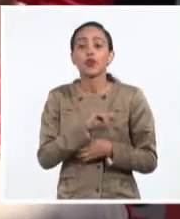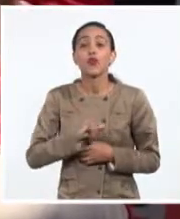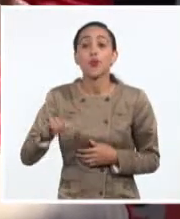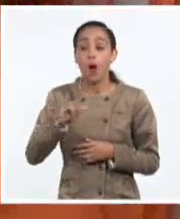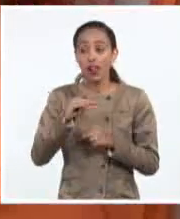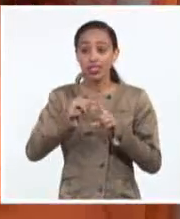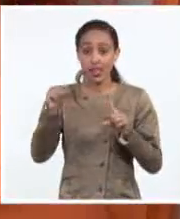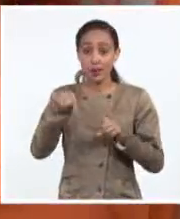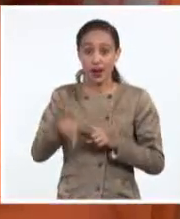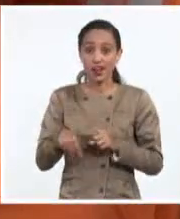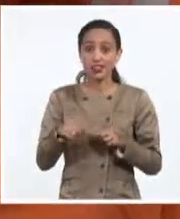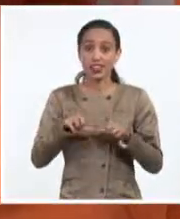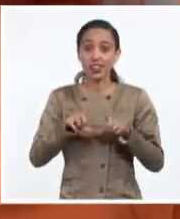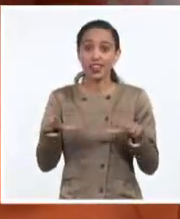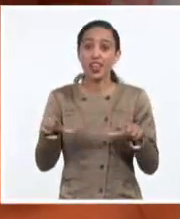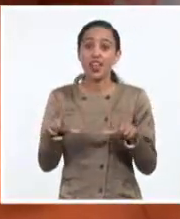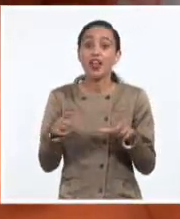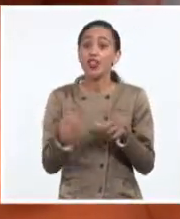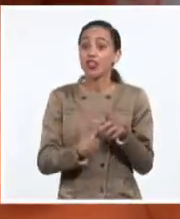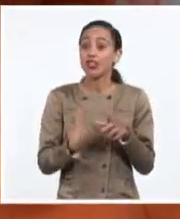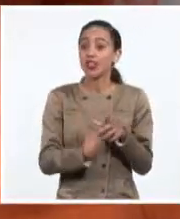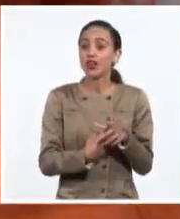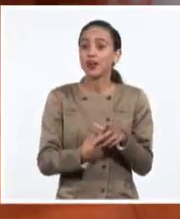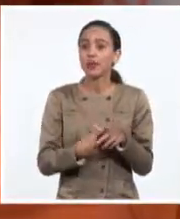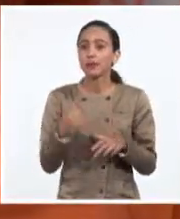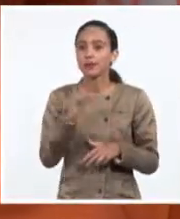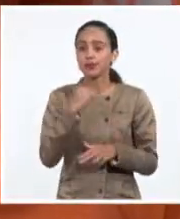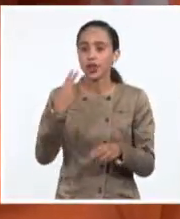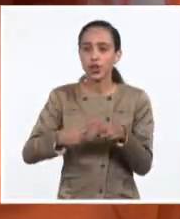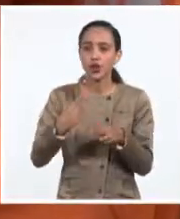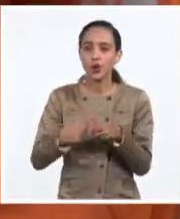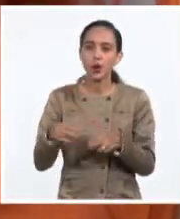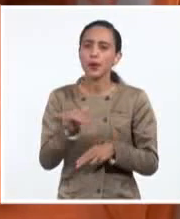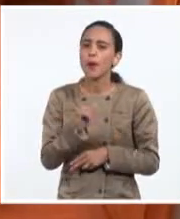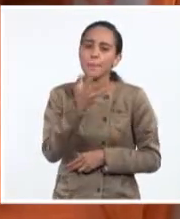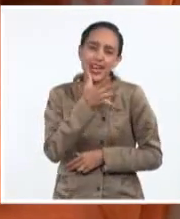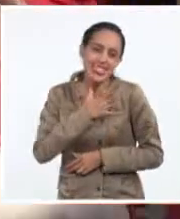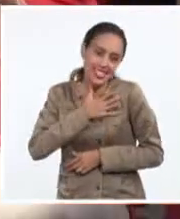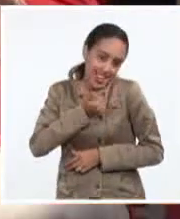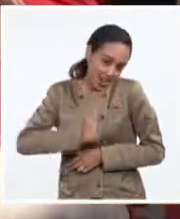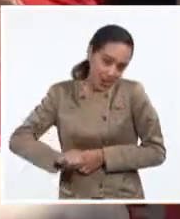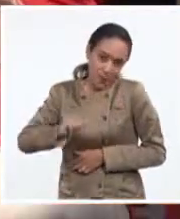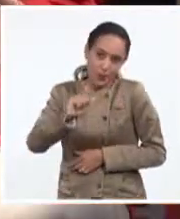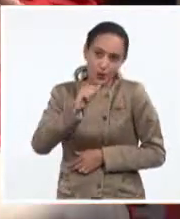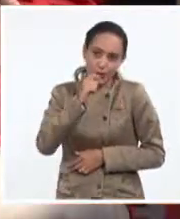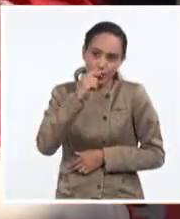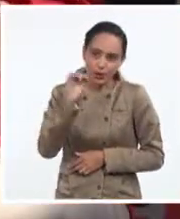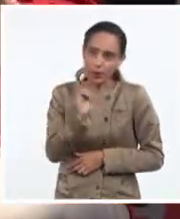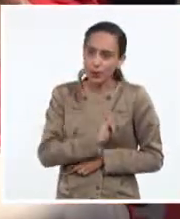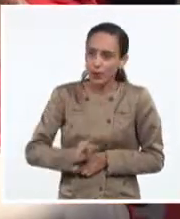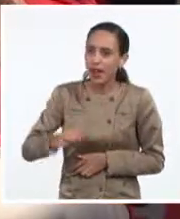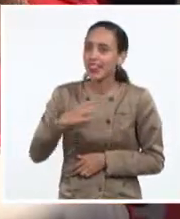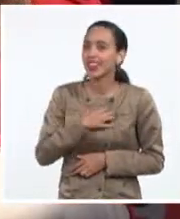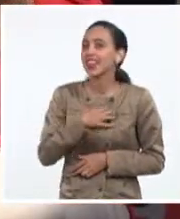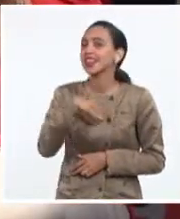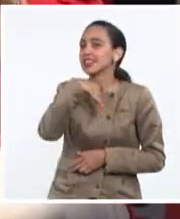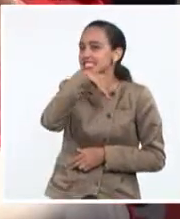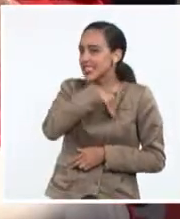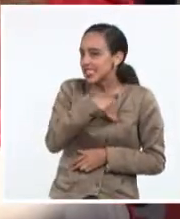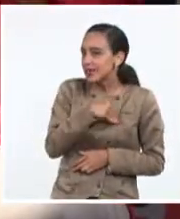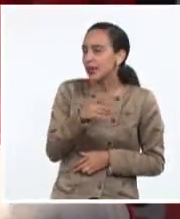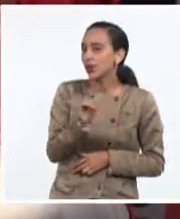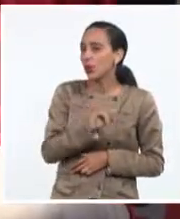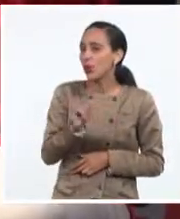a este volumen. Yo creo que el título es como el nombre de un hijo, ¿no? Que tiene que recorrer. Tiene que tener un sentido, tiene que tener